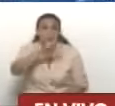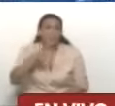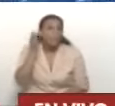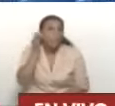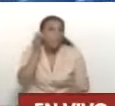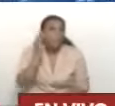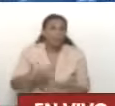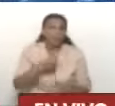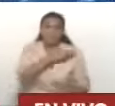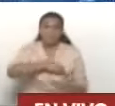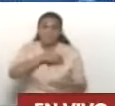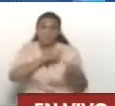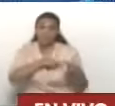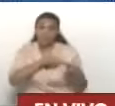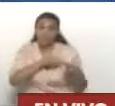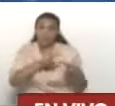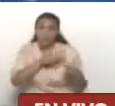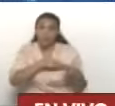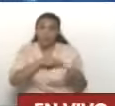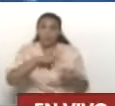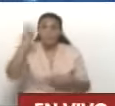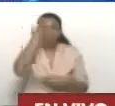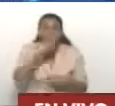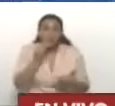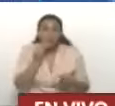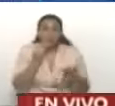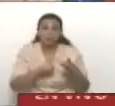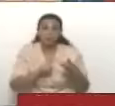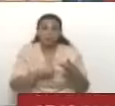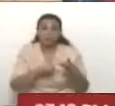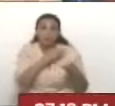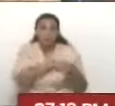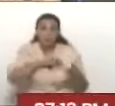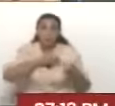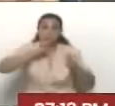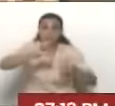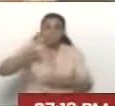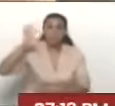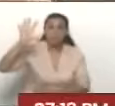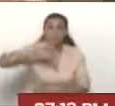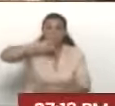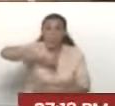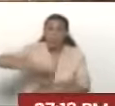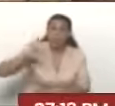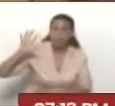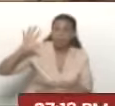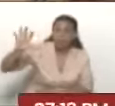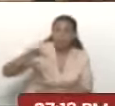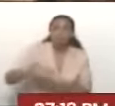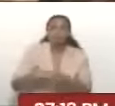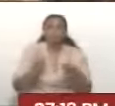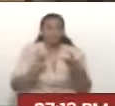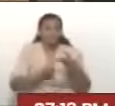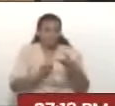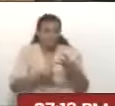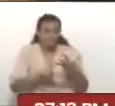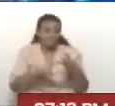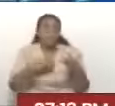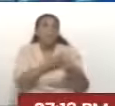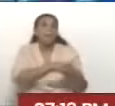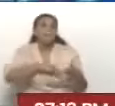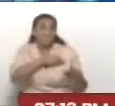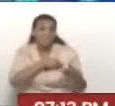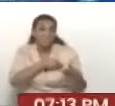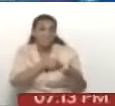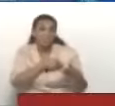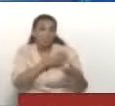la gran misión Venezuela Joven, la gran misión Viva Venezuela, mi patria querida, y la misión